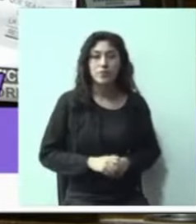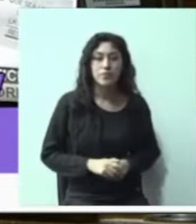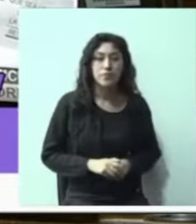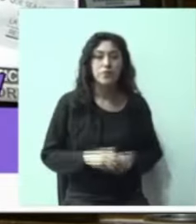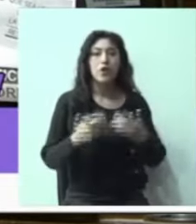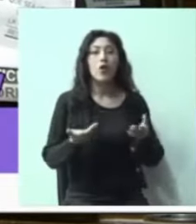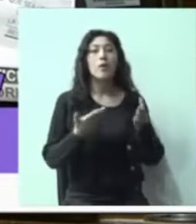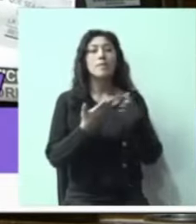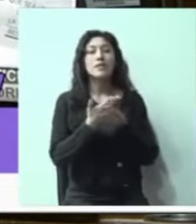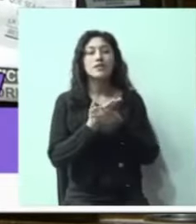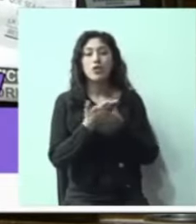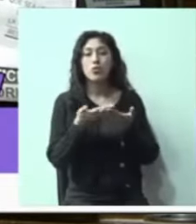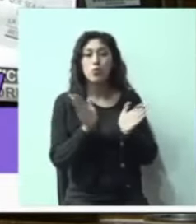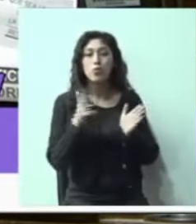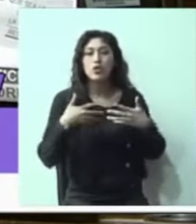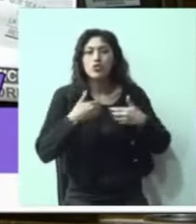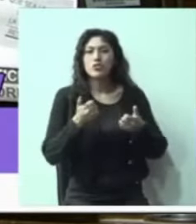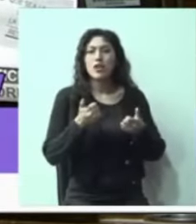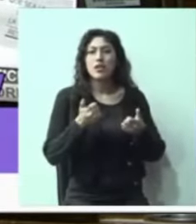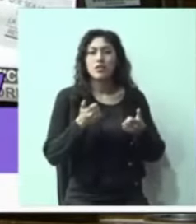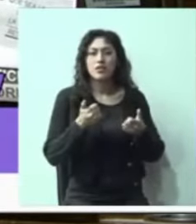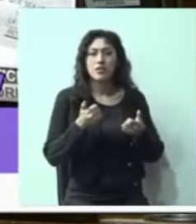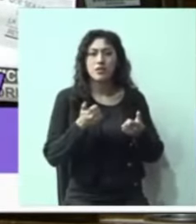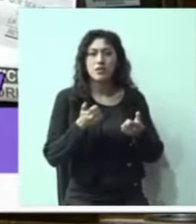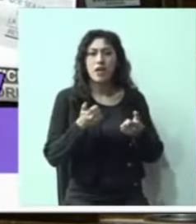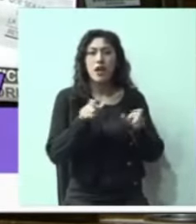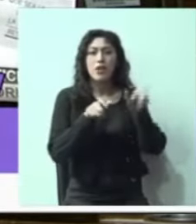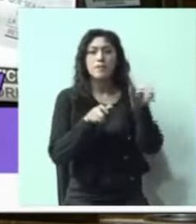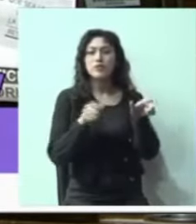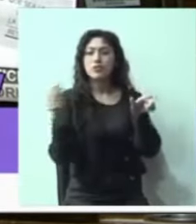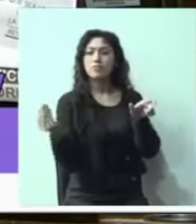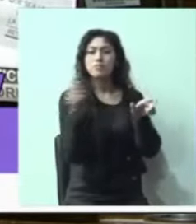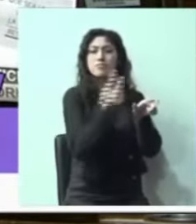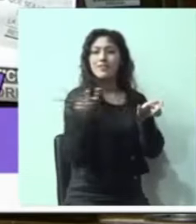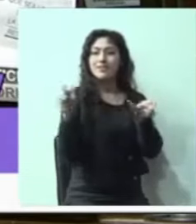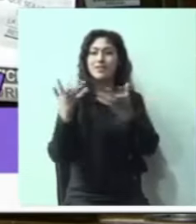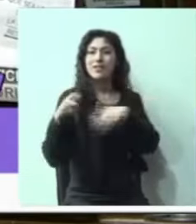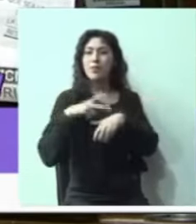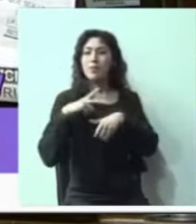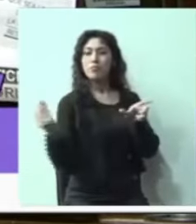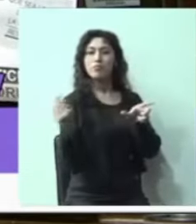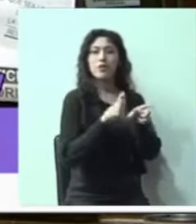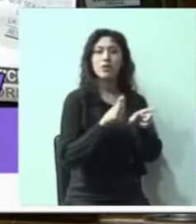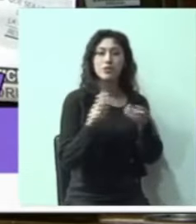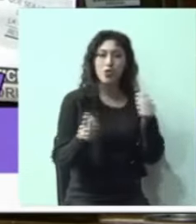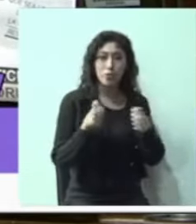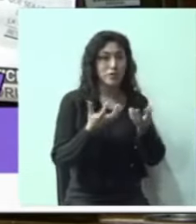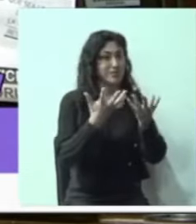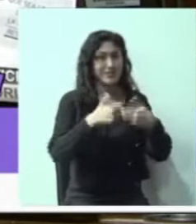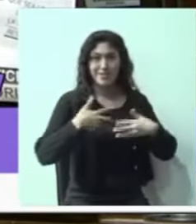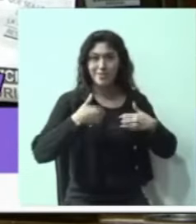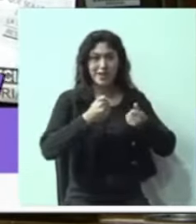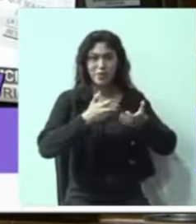Ministerio Público de Salud de la ciudad a un topo que trabaja para el sistema privado. Ahora, la crisis del sistema de salud es más amplia, ¿eh? Porque